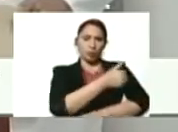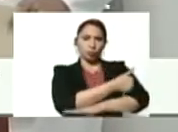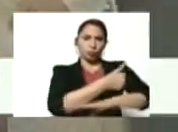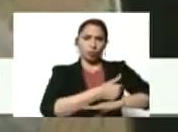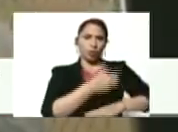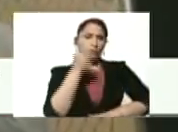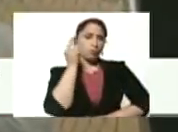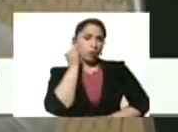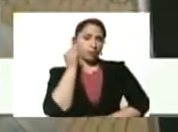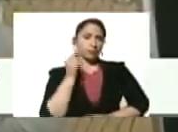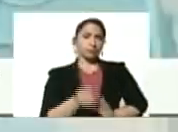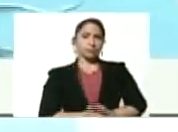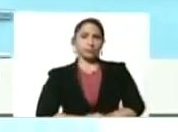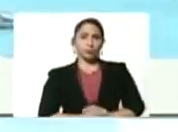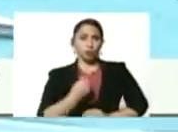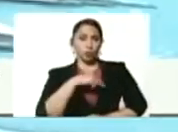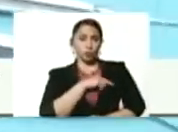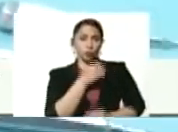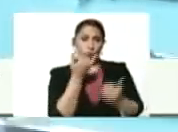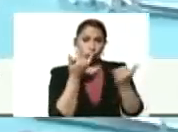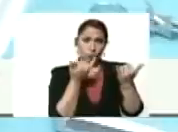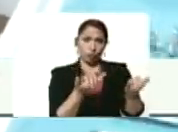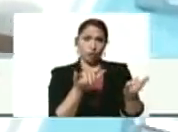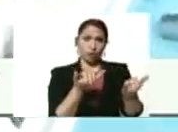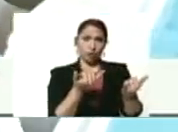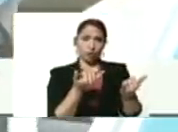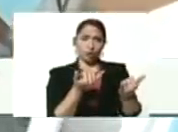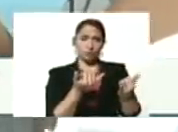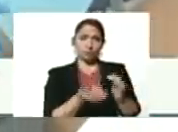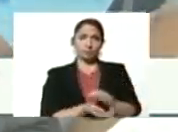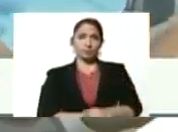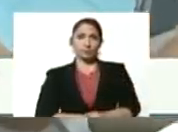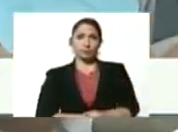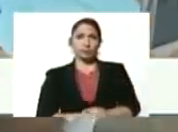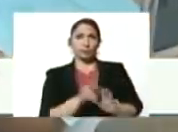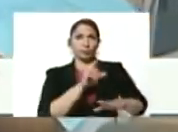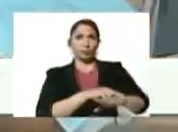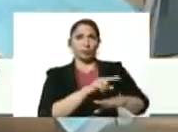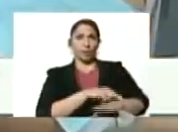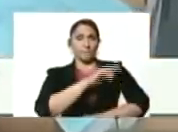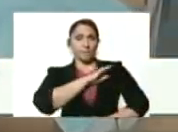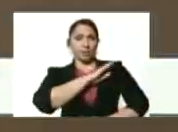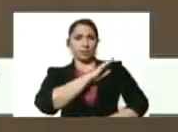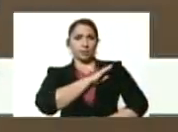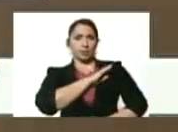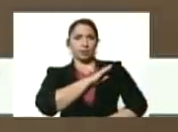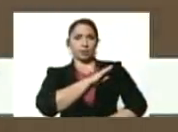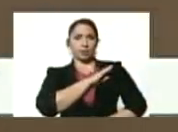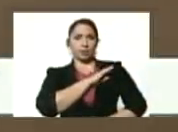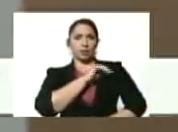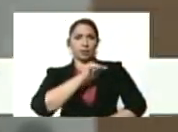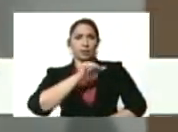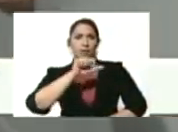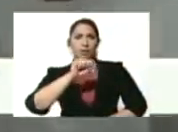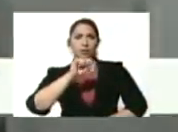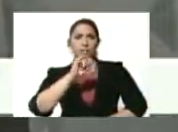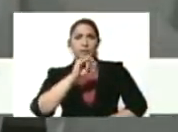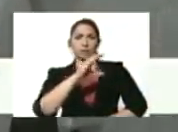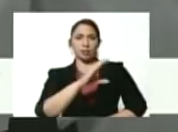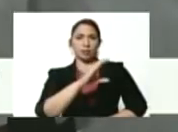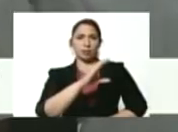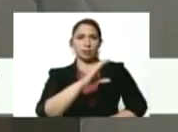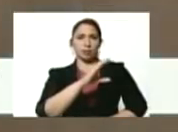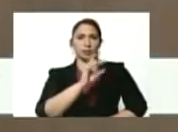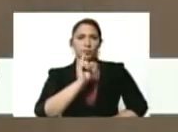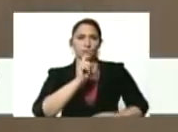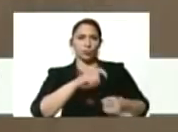Omaira Prieto. Estamos en este punto, cámara presidente, de un consultorio que pertenece a la CIT La Chamarreta, que está